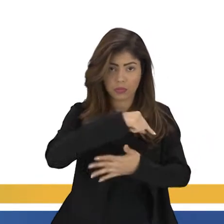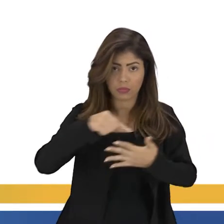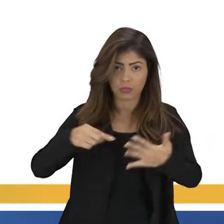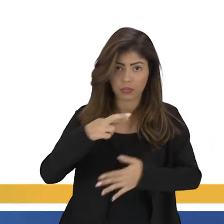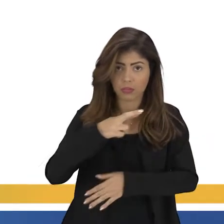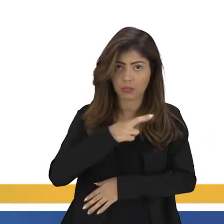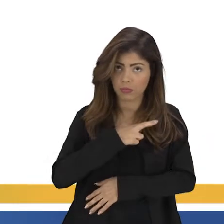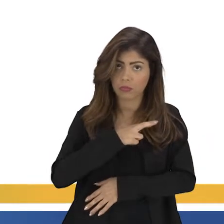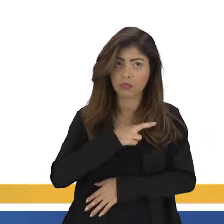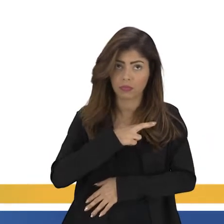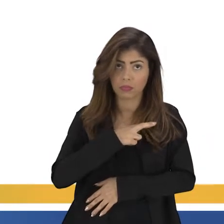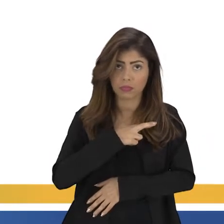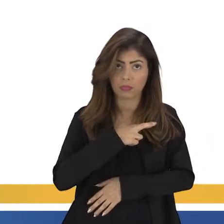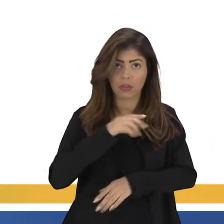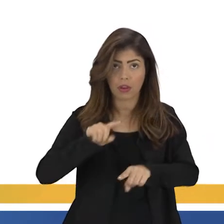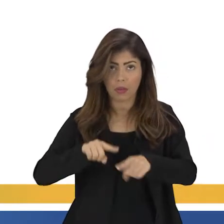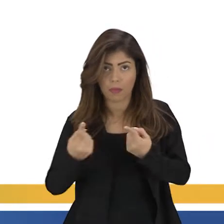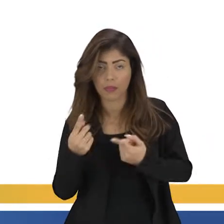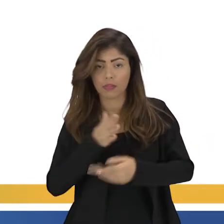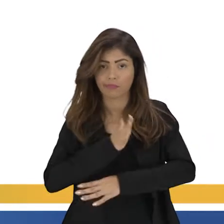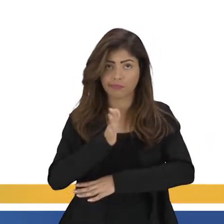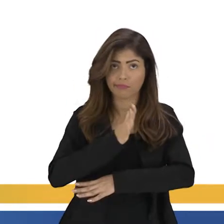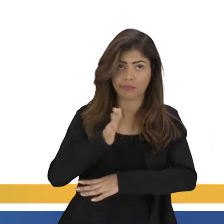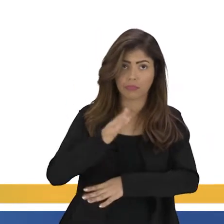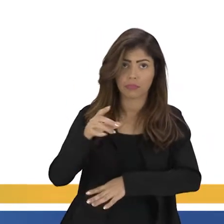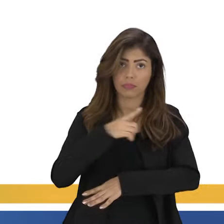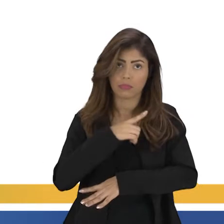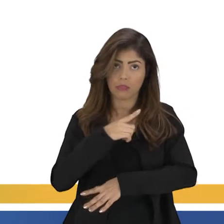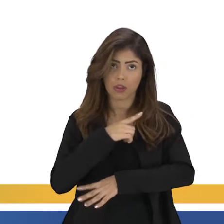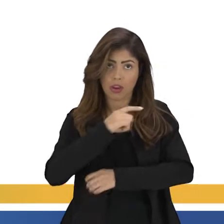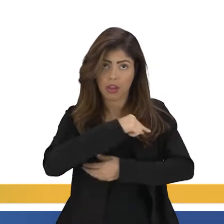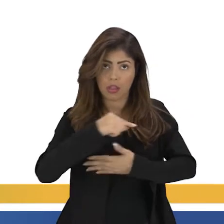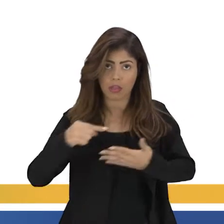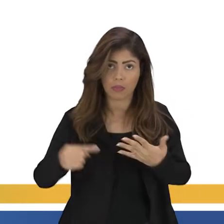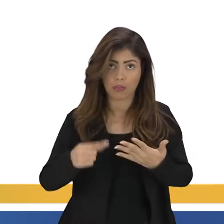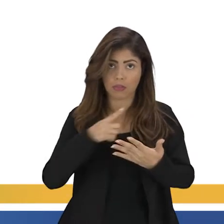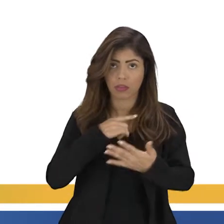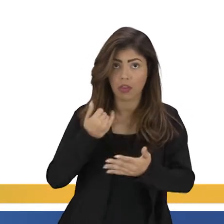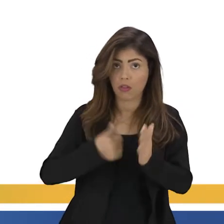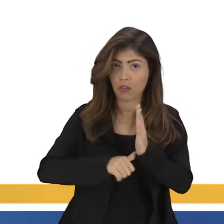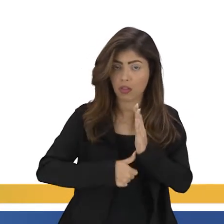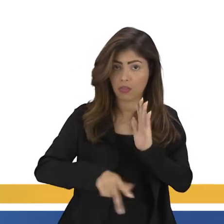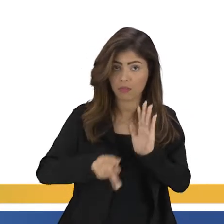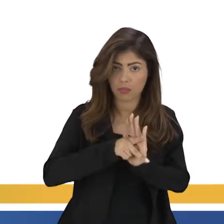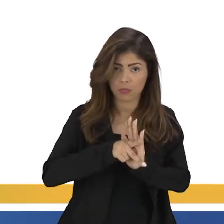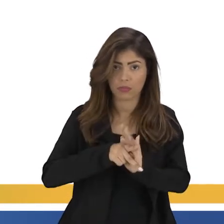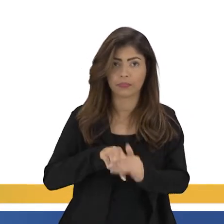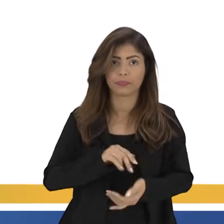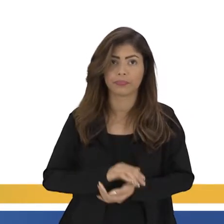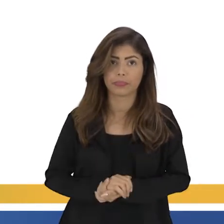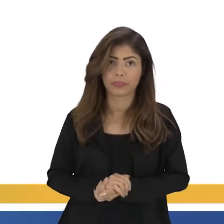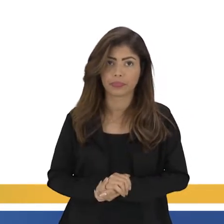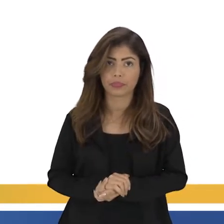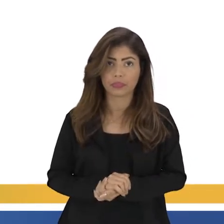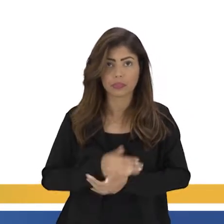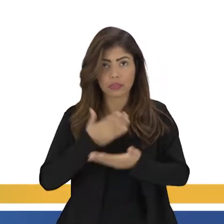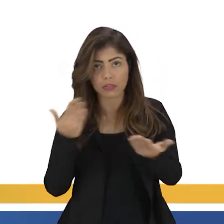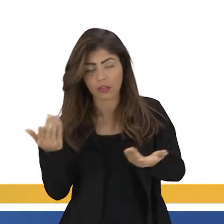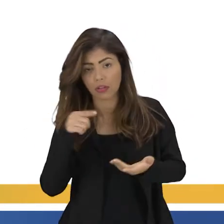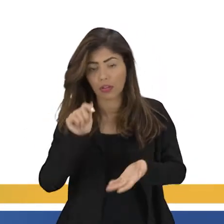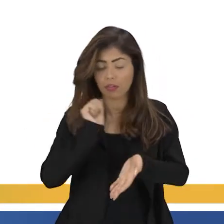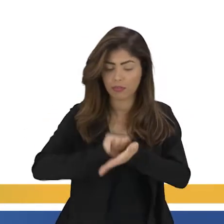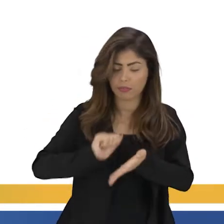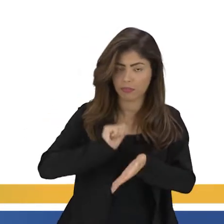en particular, es más frecuente que ya ese elemento tenga una identidad propia y entonces no